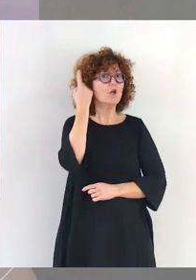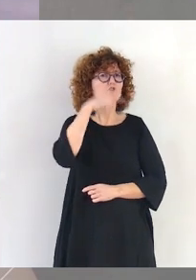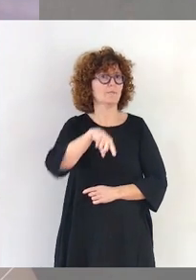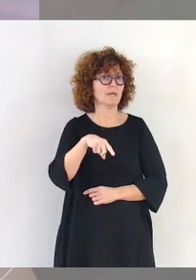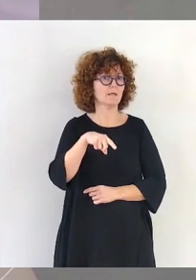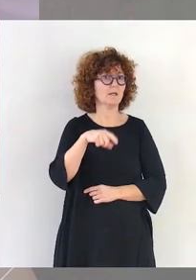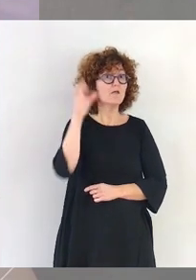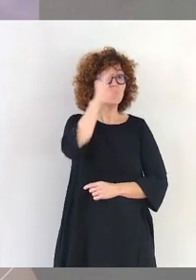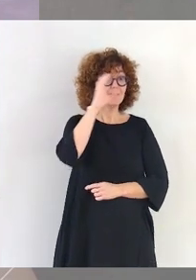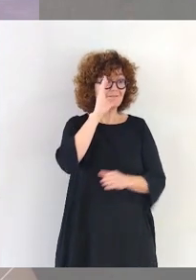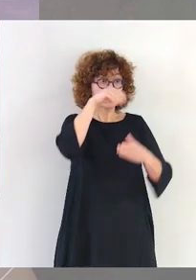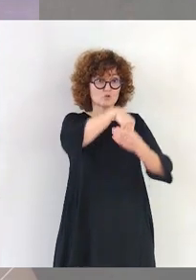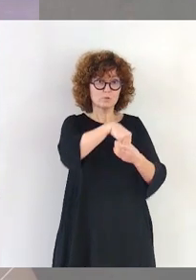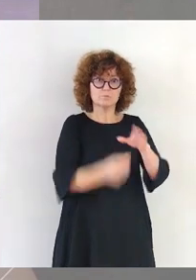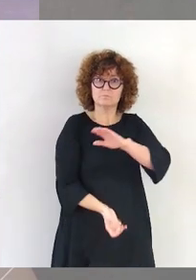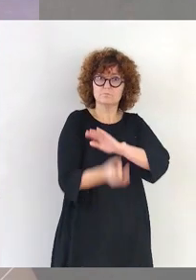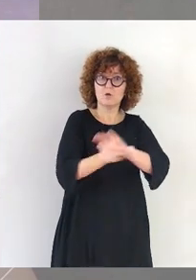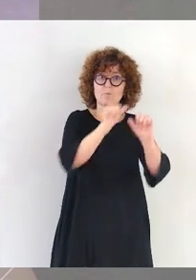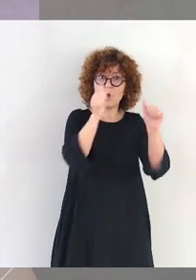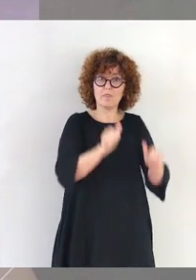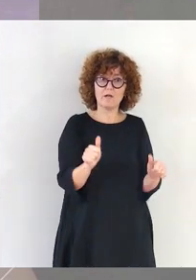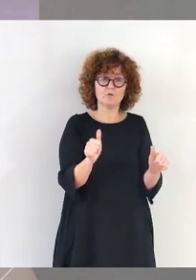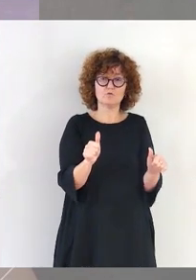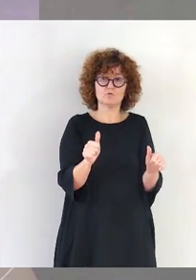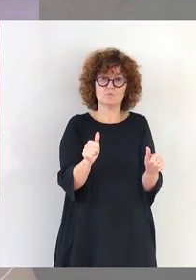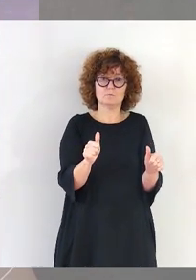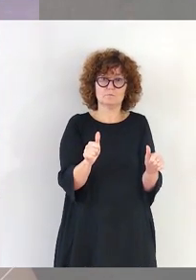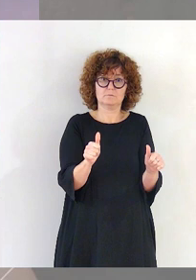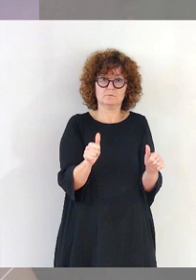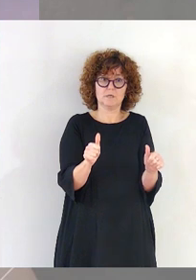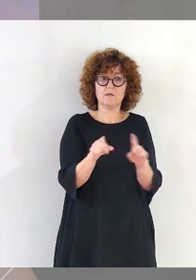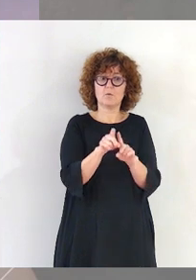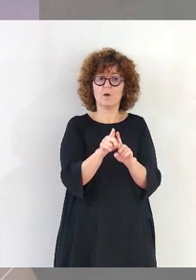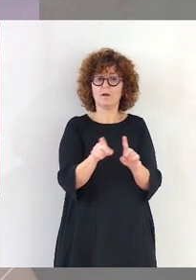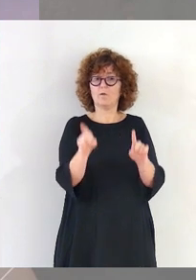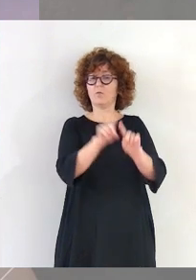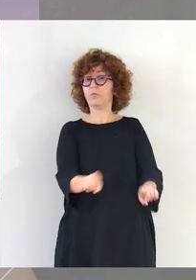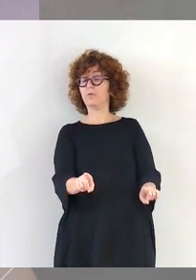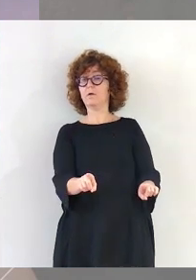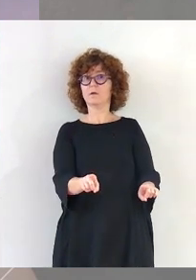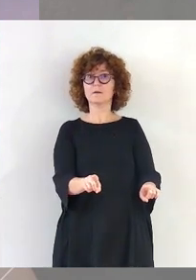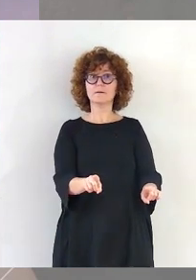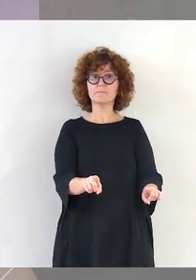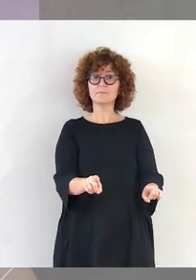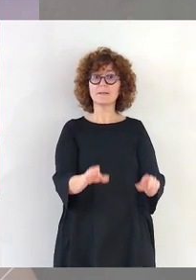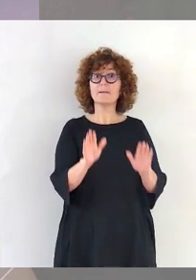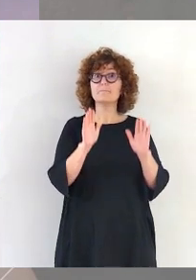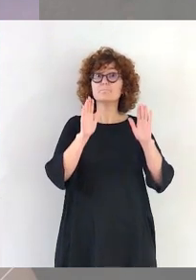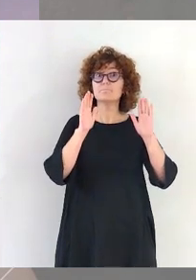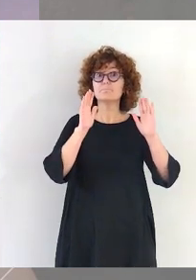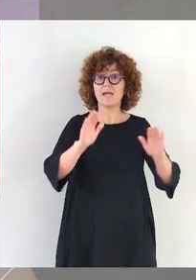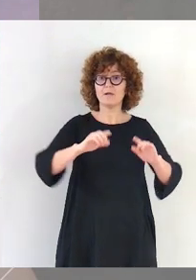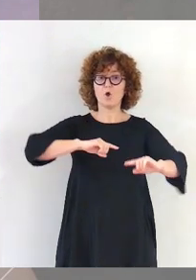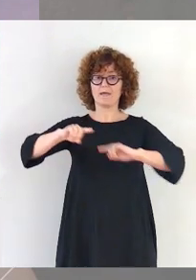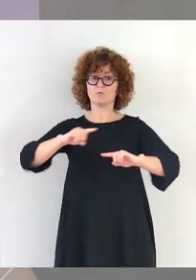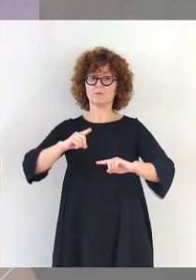científicos produjeron modelos perfectamente eh finos eh y sin embargo eh sus ejecutivos